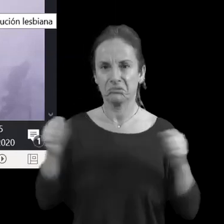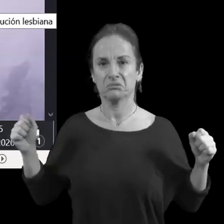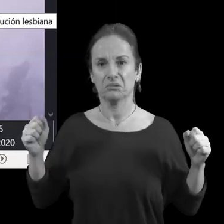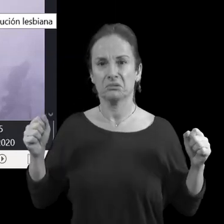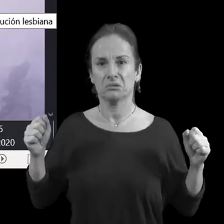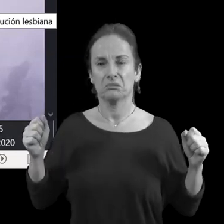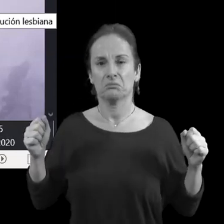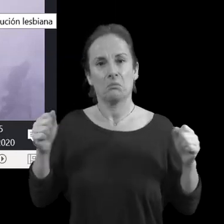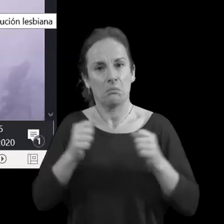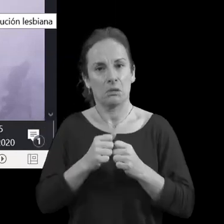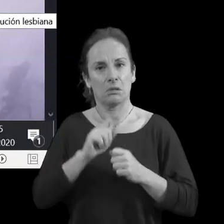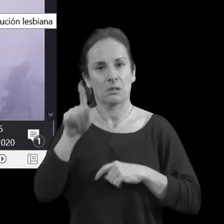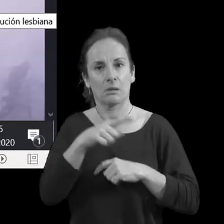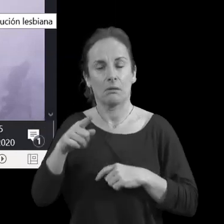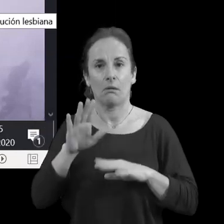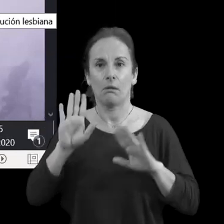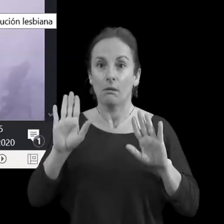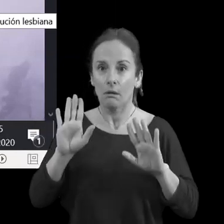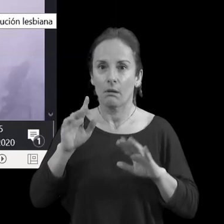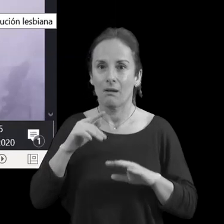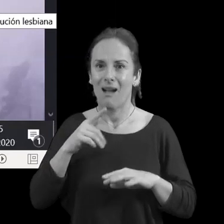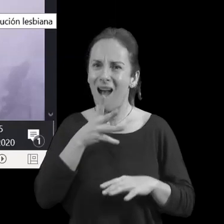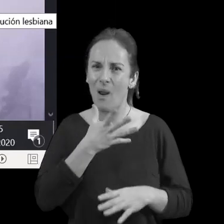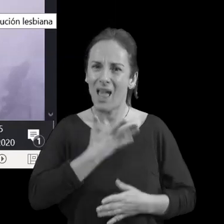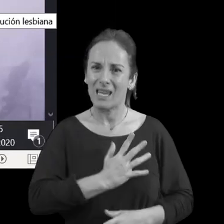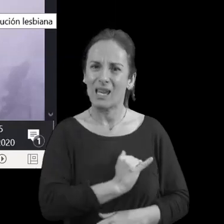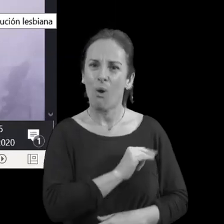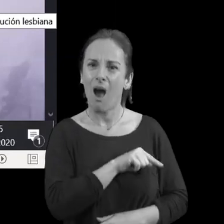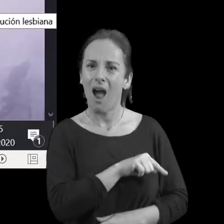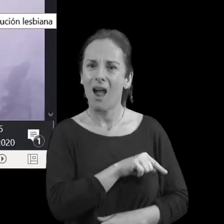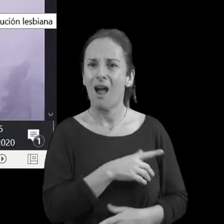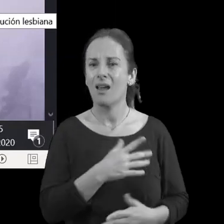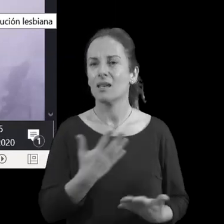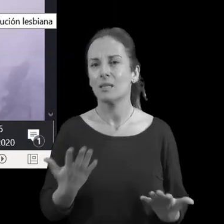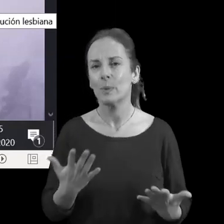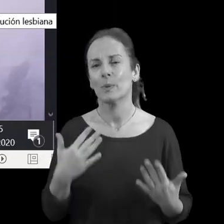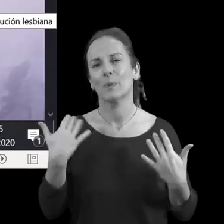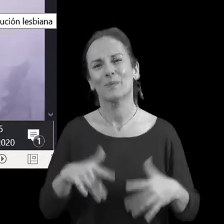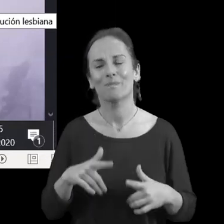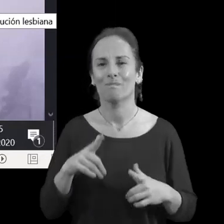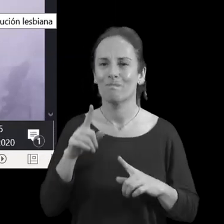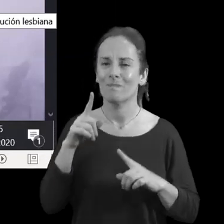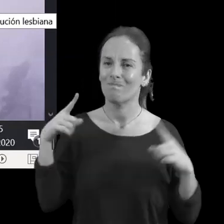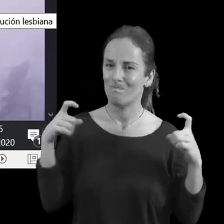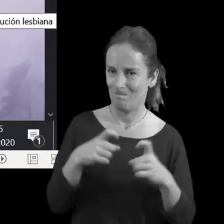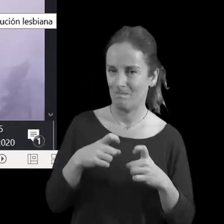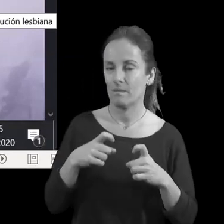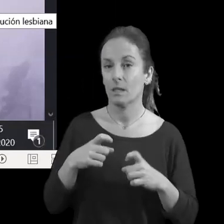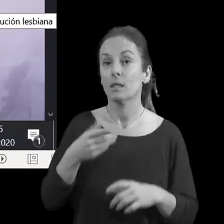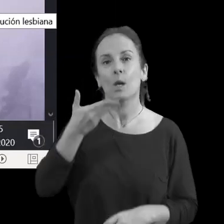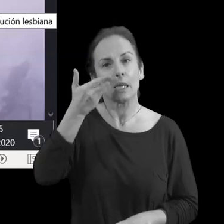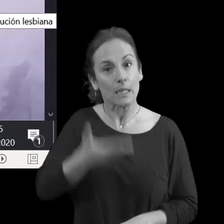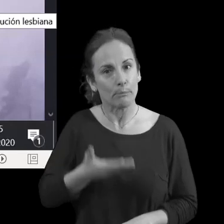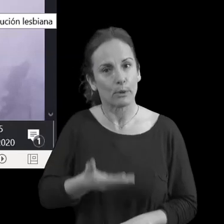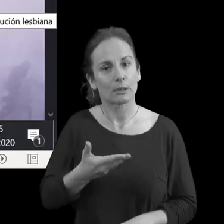ya personitas detrás, ¿no? Y creo que es muy importante en este sentido, bueno, pisar fuerte, ¿no? Y mandar